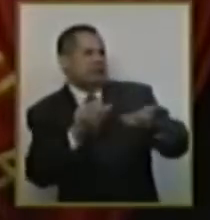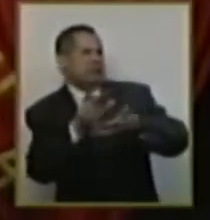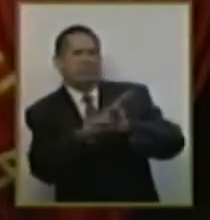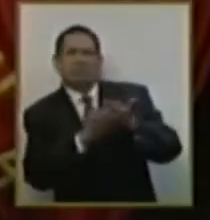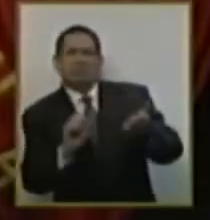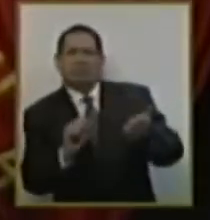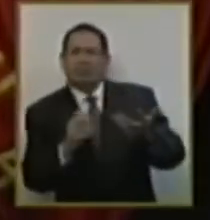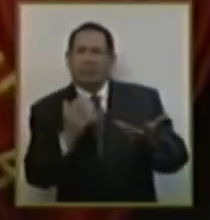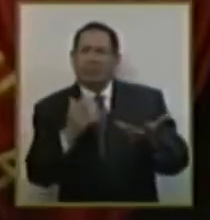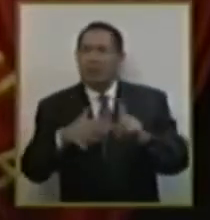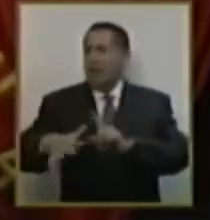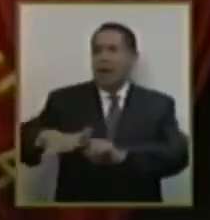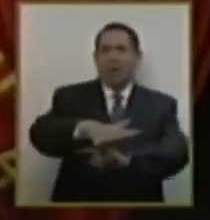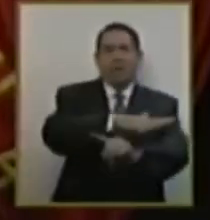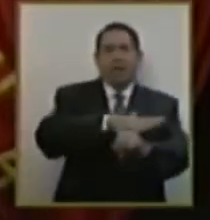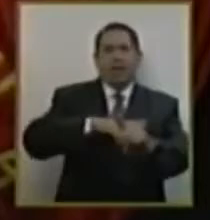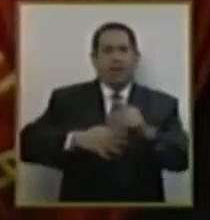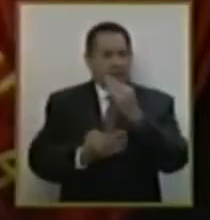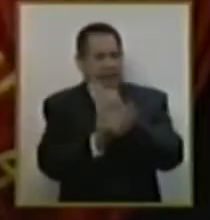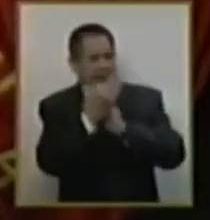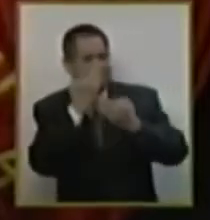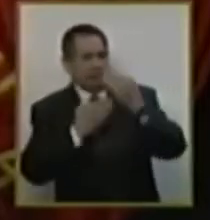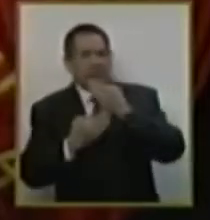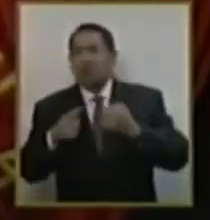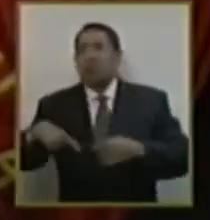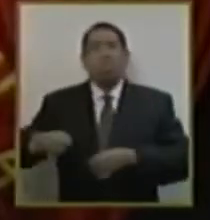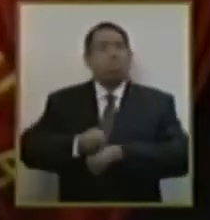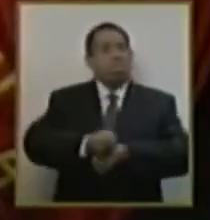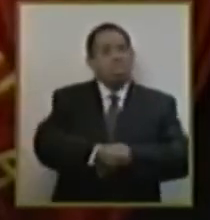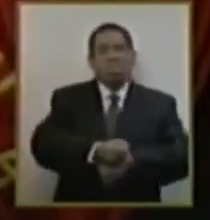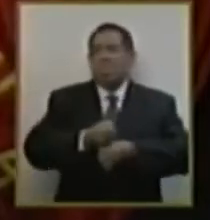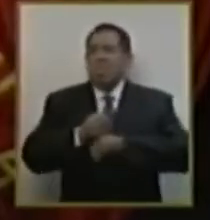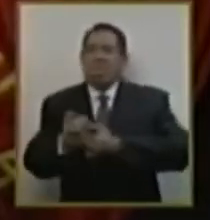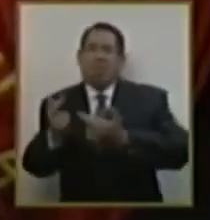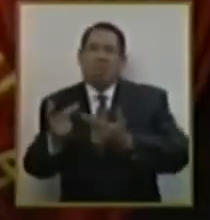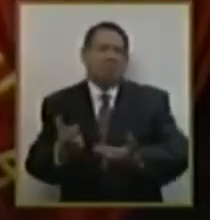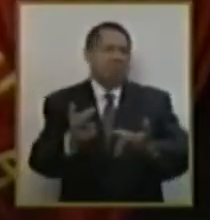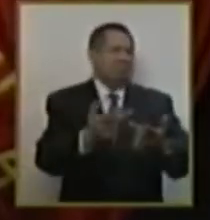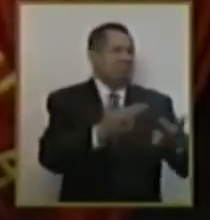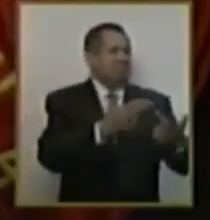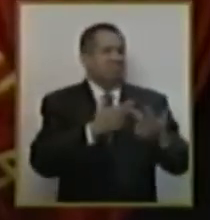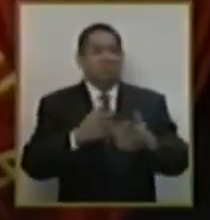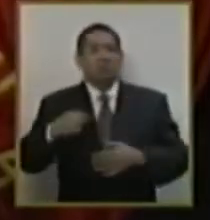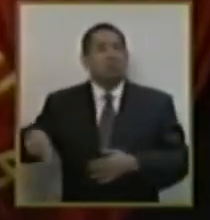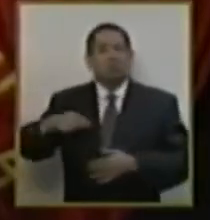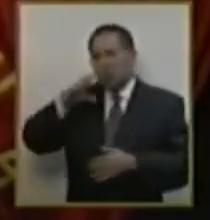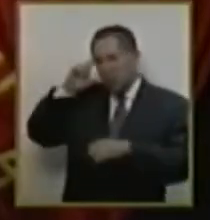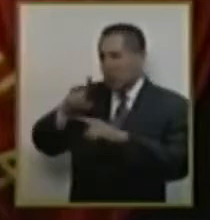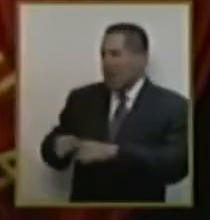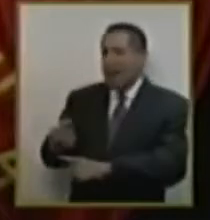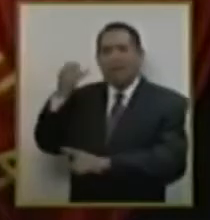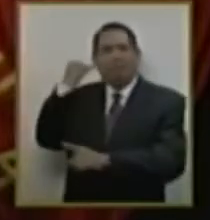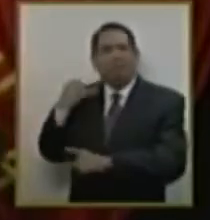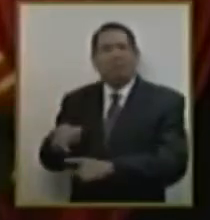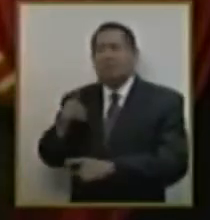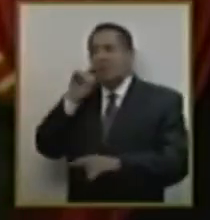que nos arropa ya no aguanta más maltrato y saqueo por parte de una cultura absurda,